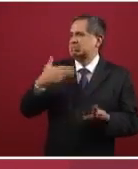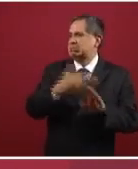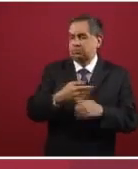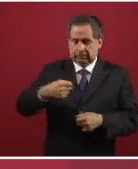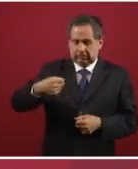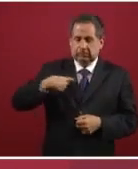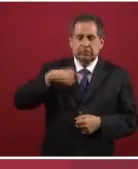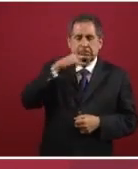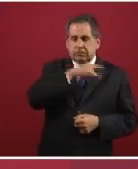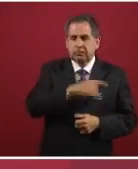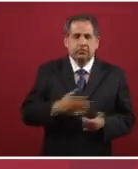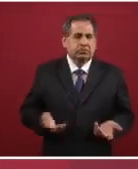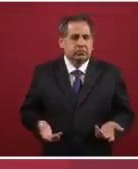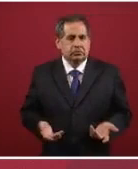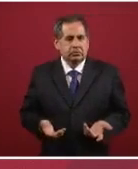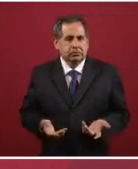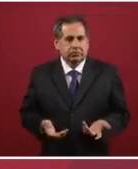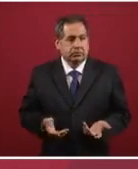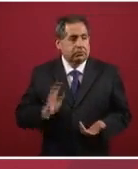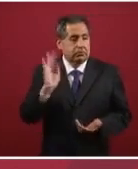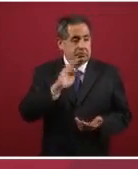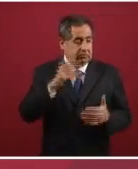En desgracia,